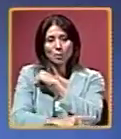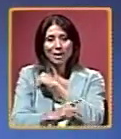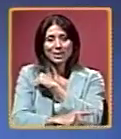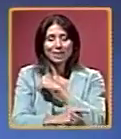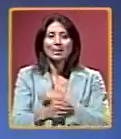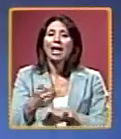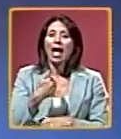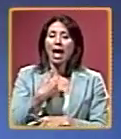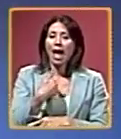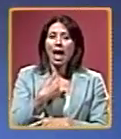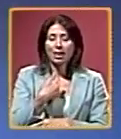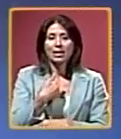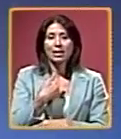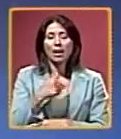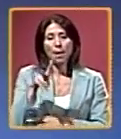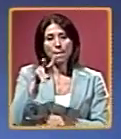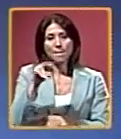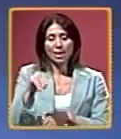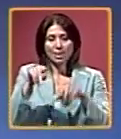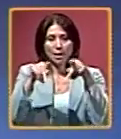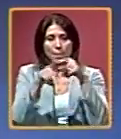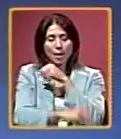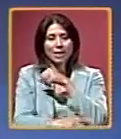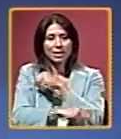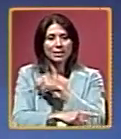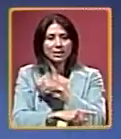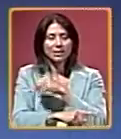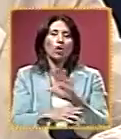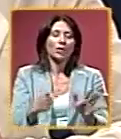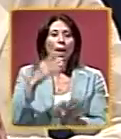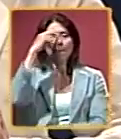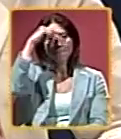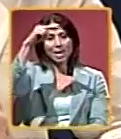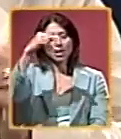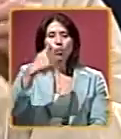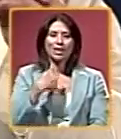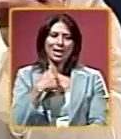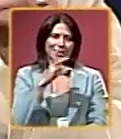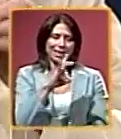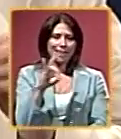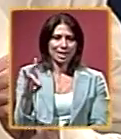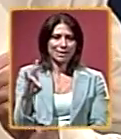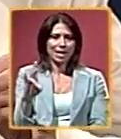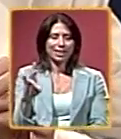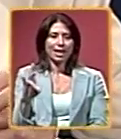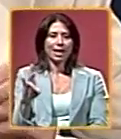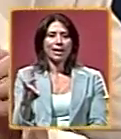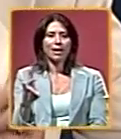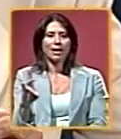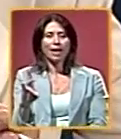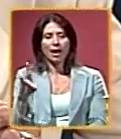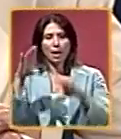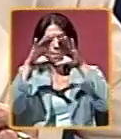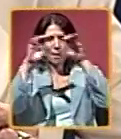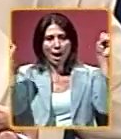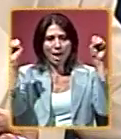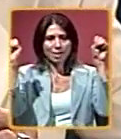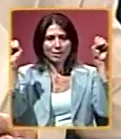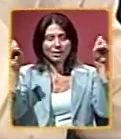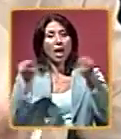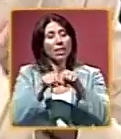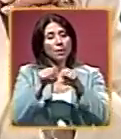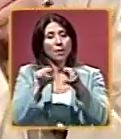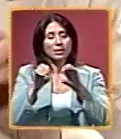decir más bien, hay 20 países. En México tiene 77, para ser más clara, tiene 77 embajadas, además de